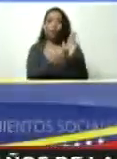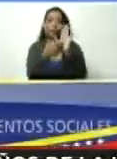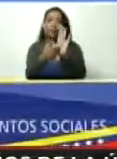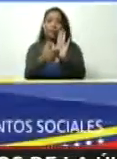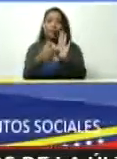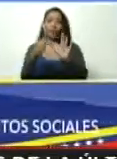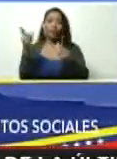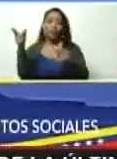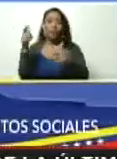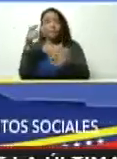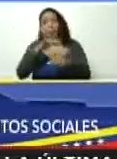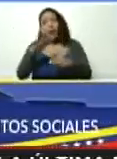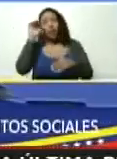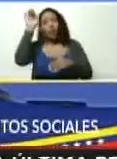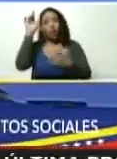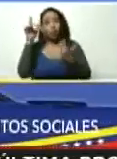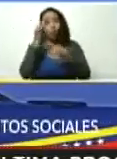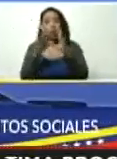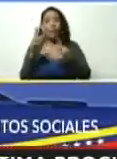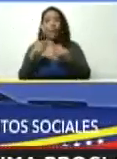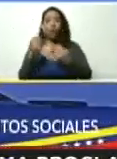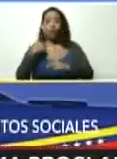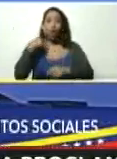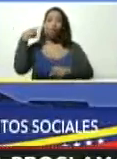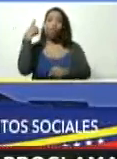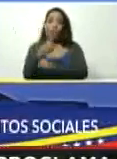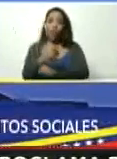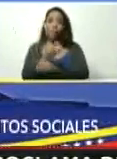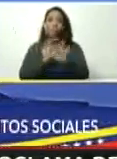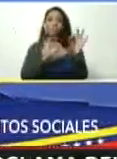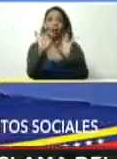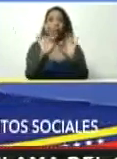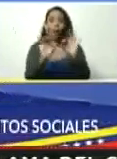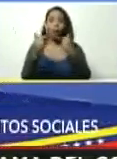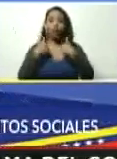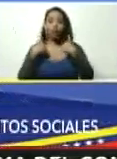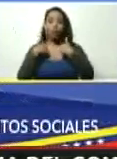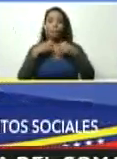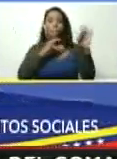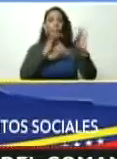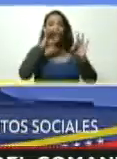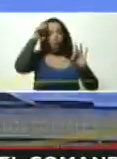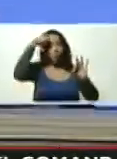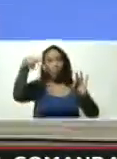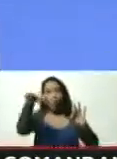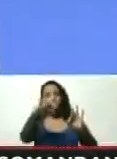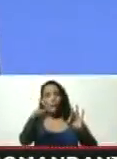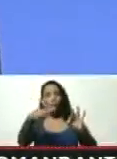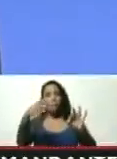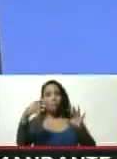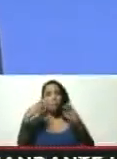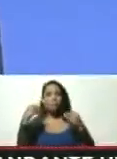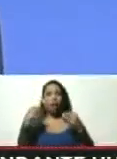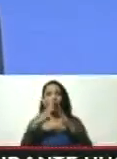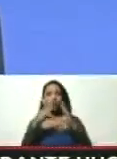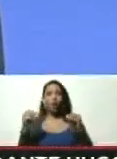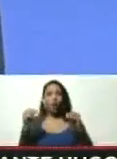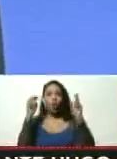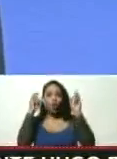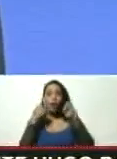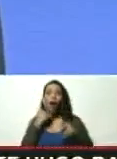parece fatalista, pero es mi deber prepararme y preparar al pueblo para todo escenario